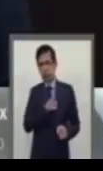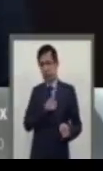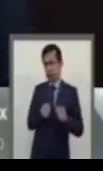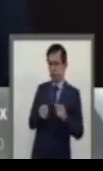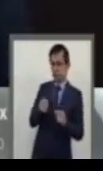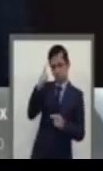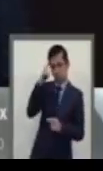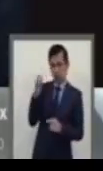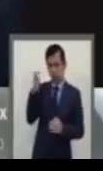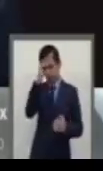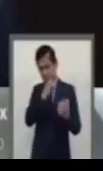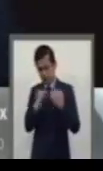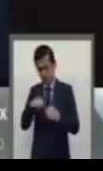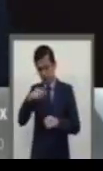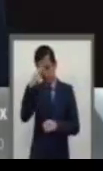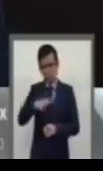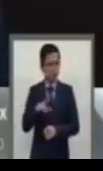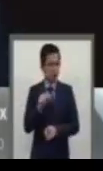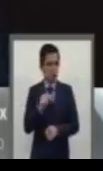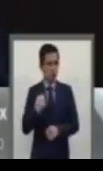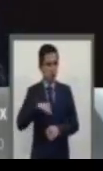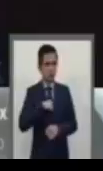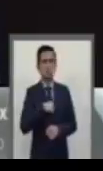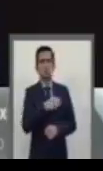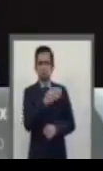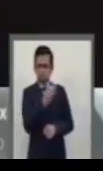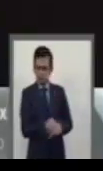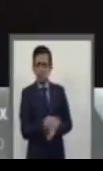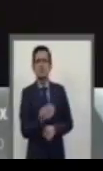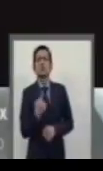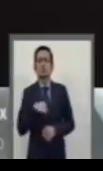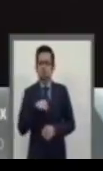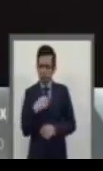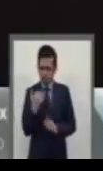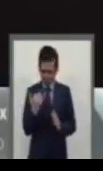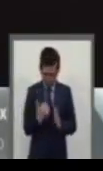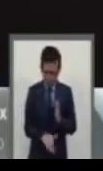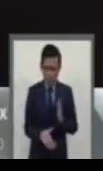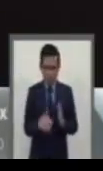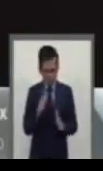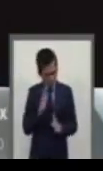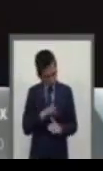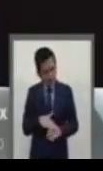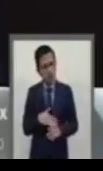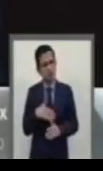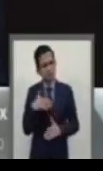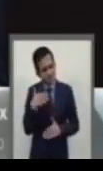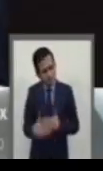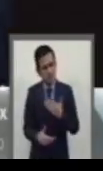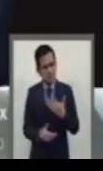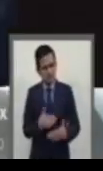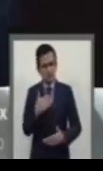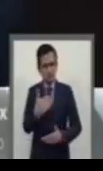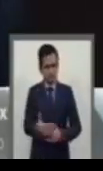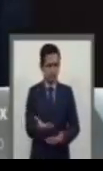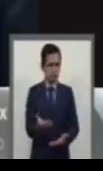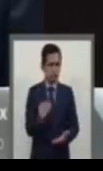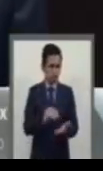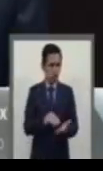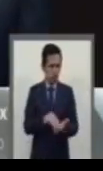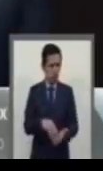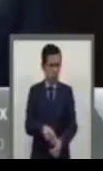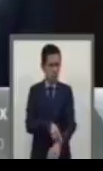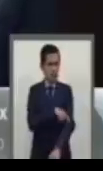forma autocrítica y de manera reflexiva que tenemos un largo camino que recorrer, pero que existen